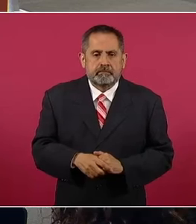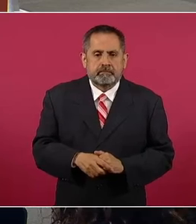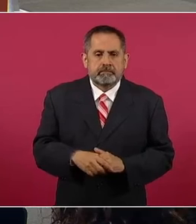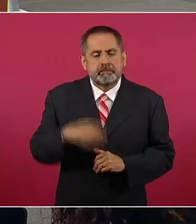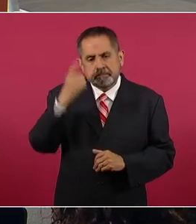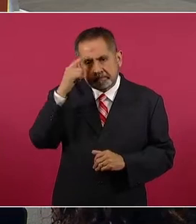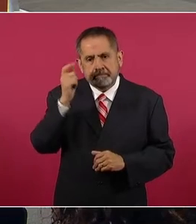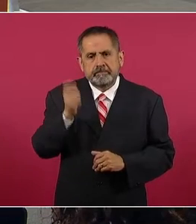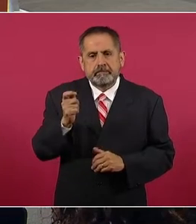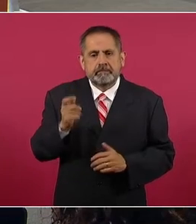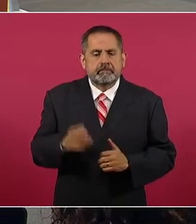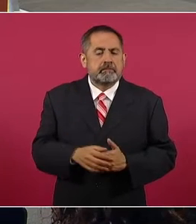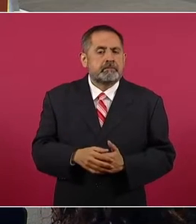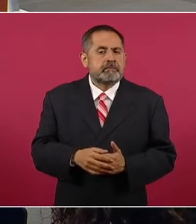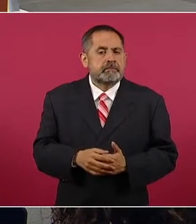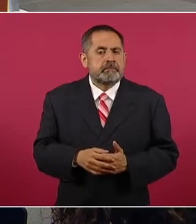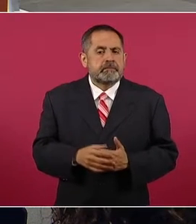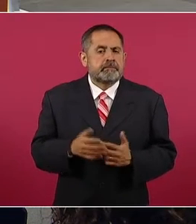para que